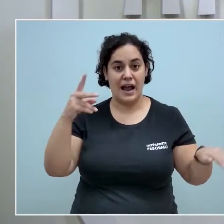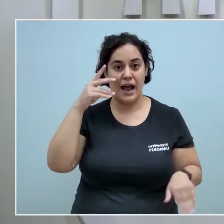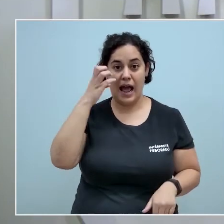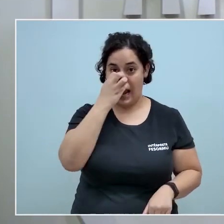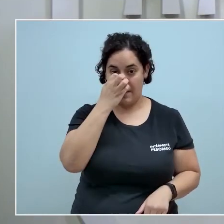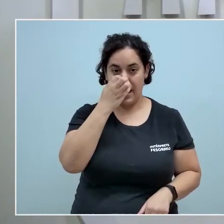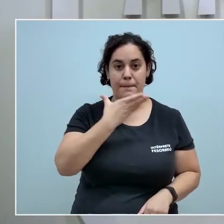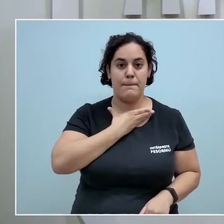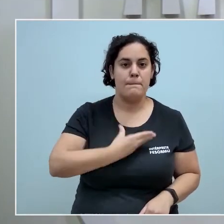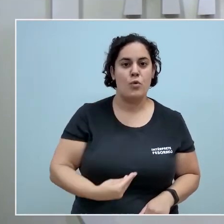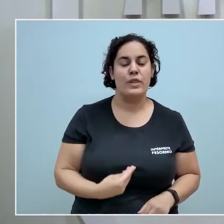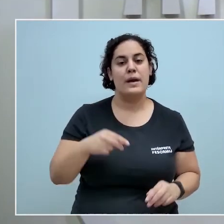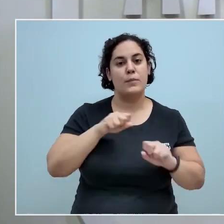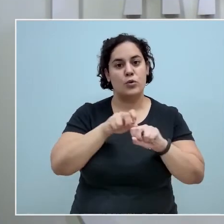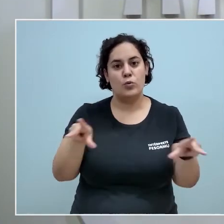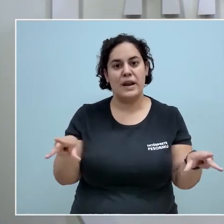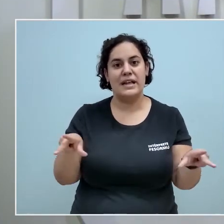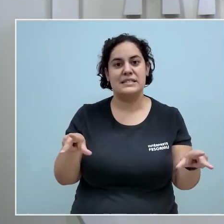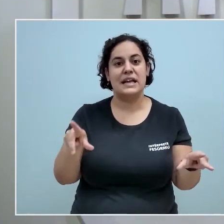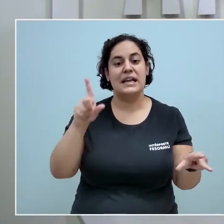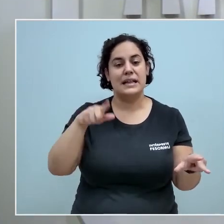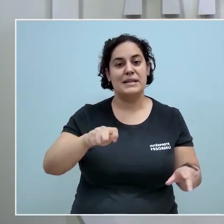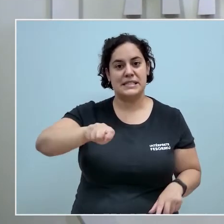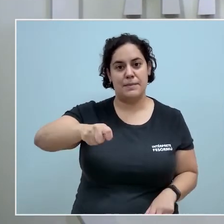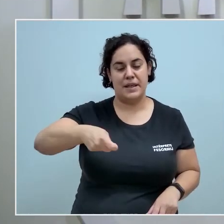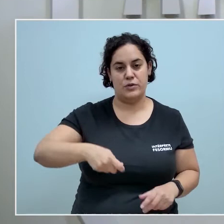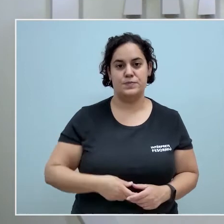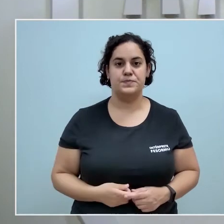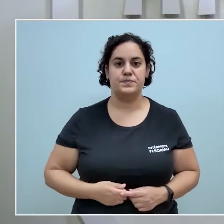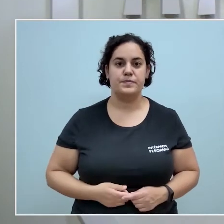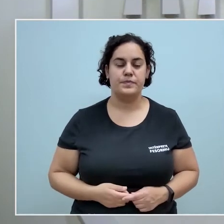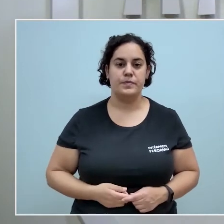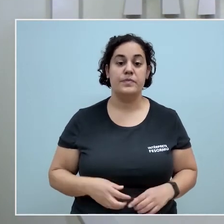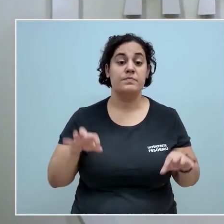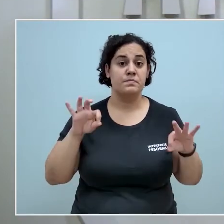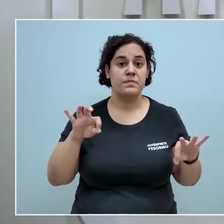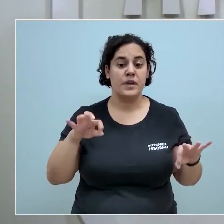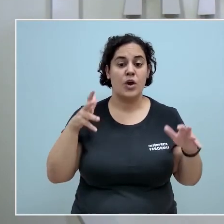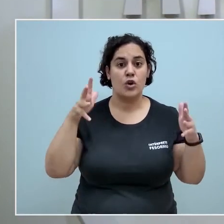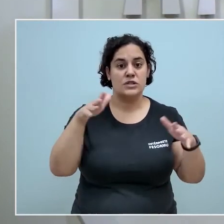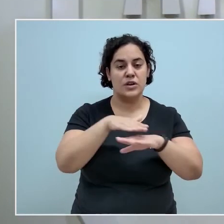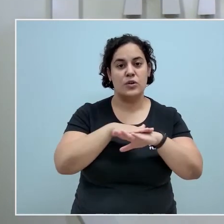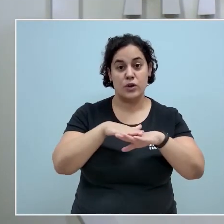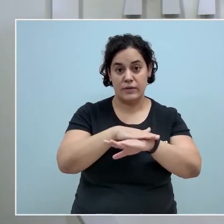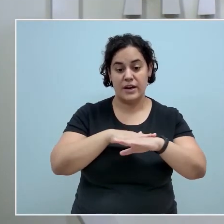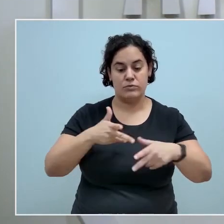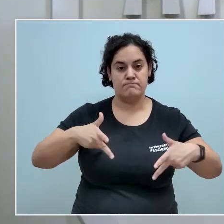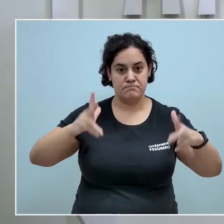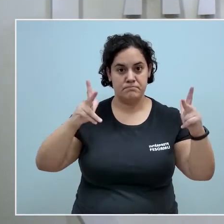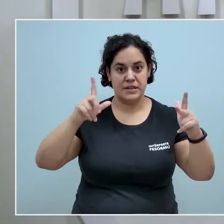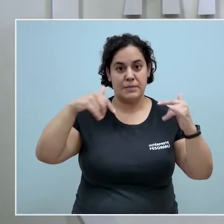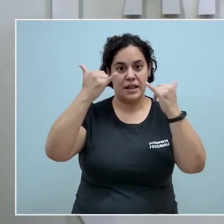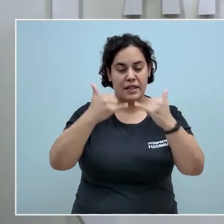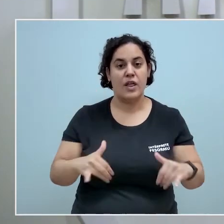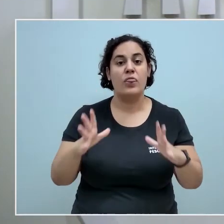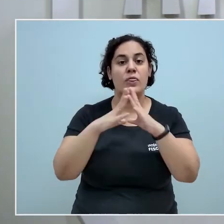Murcia, Murcia, Puerto Lumbreras y San Pedro del Pinatar. Asimismo, el Consejo de Gobierno ha autorizado la celebración de